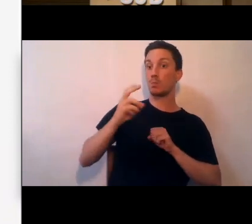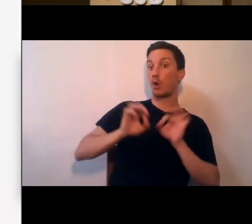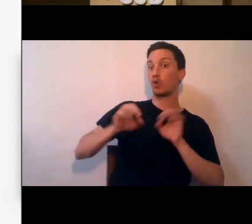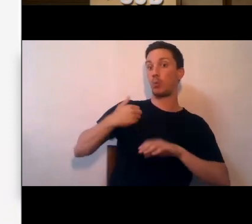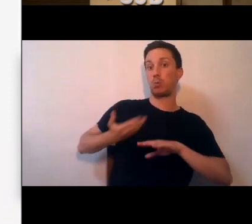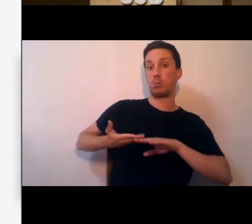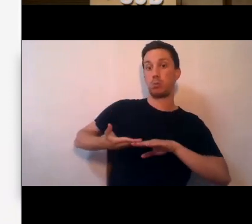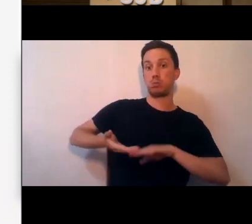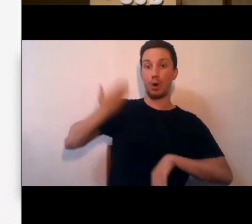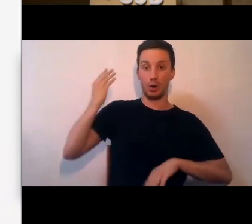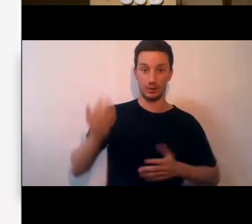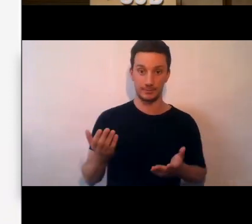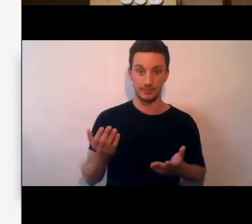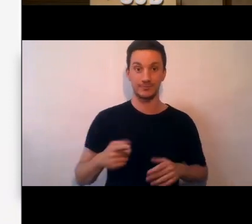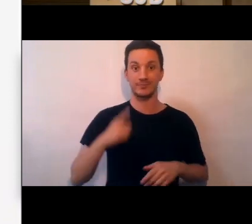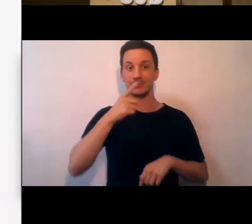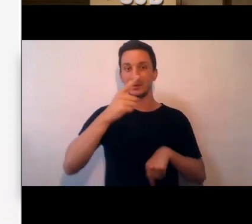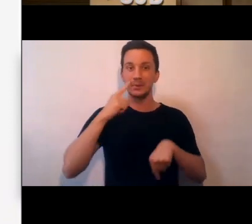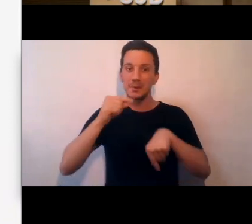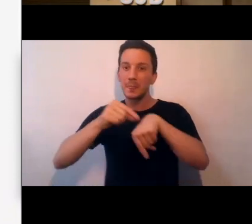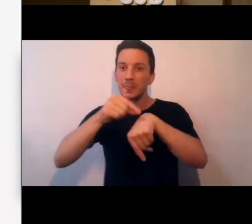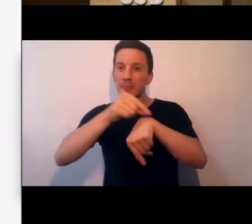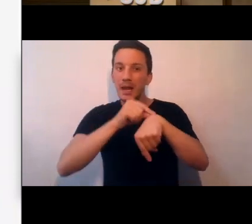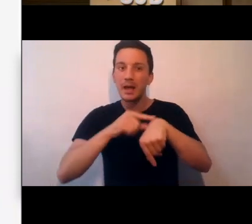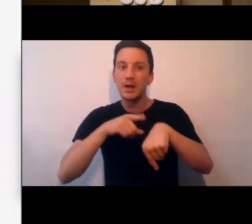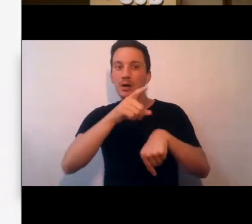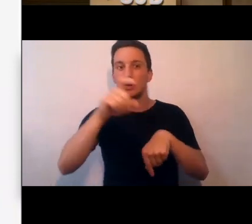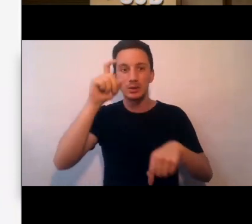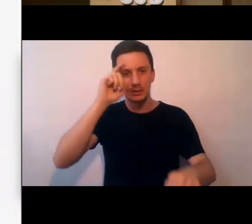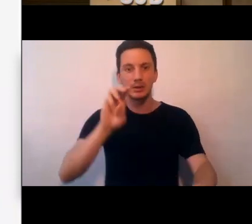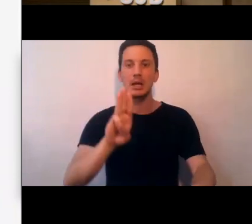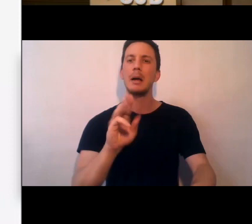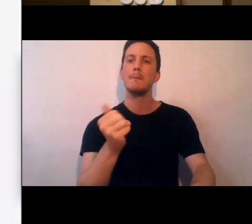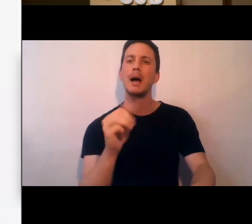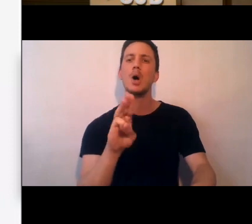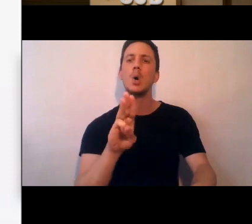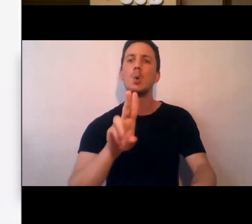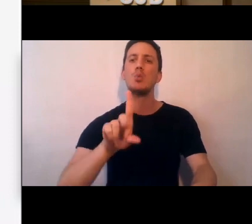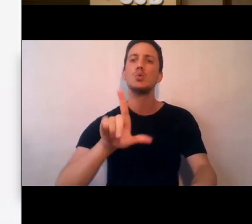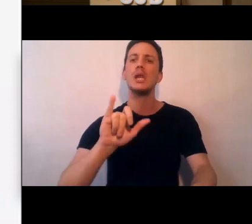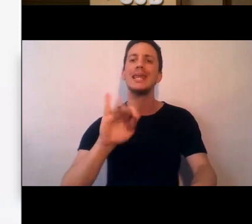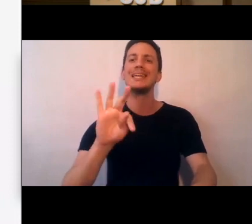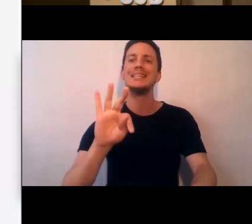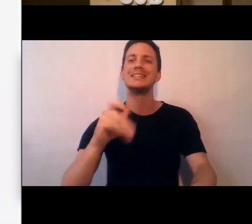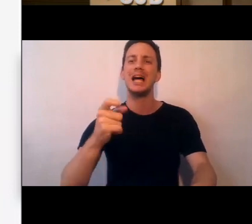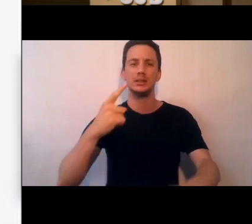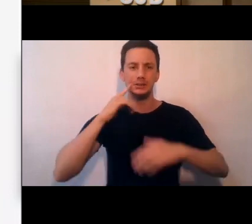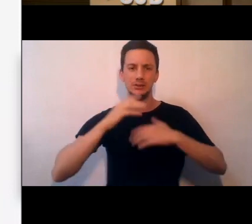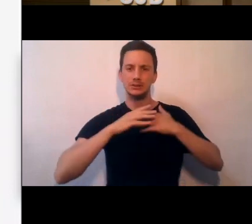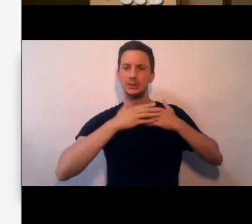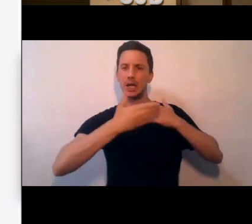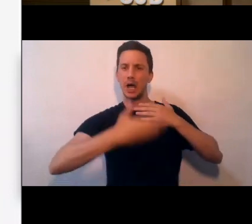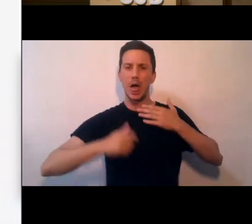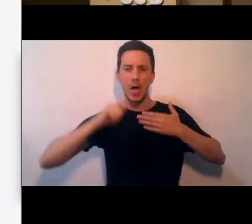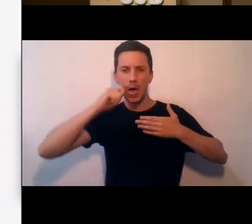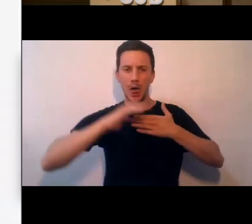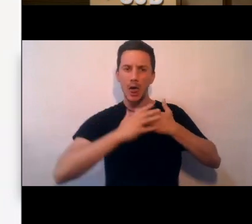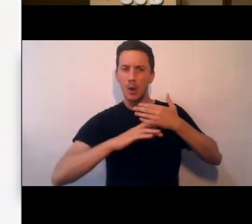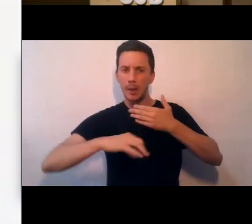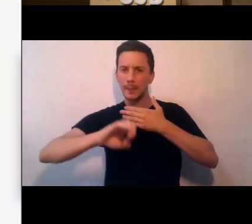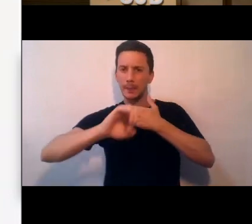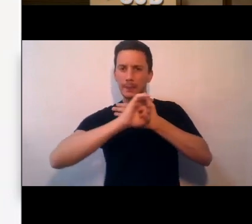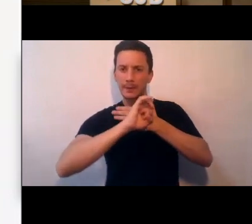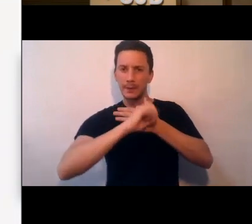que son como estos granitos, nosotros decimos papulitas de color de la piel normal, tienen como una umbilicación en